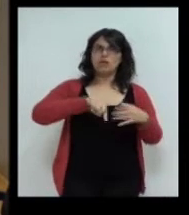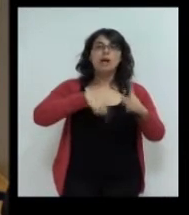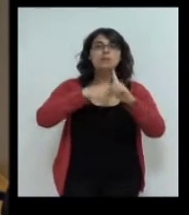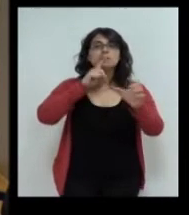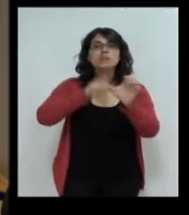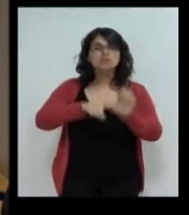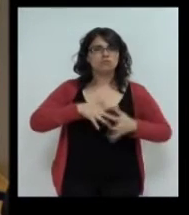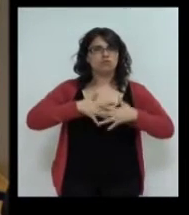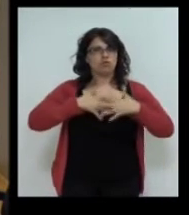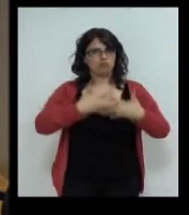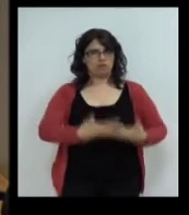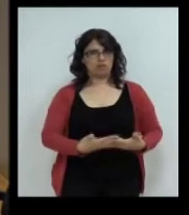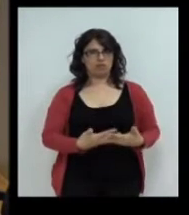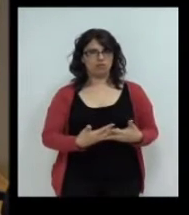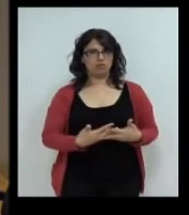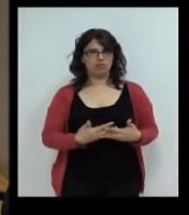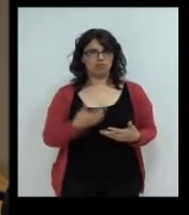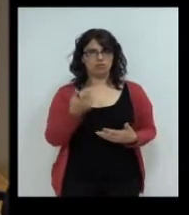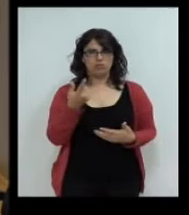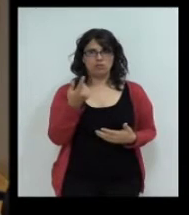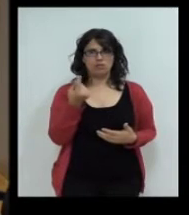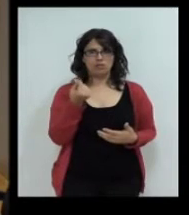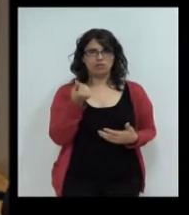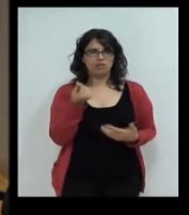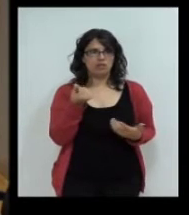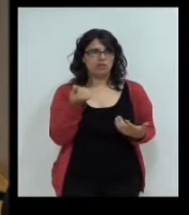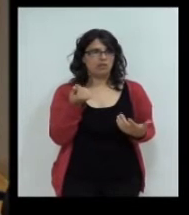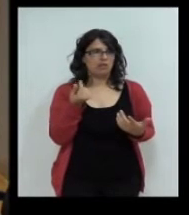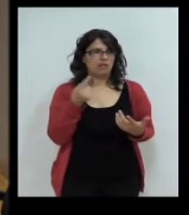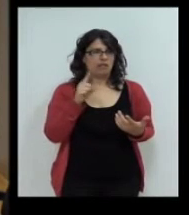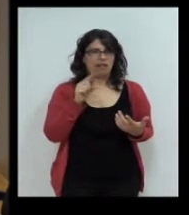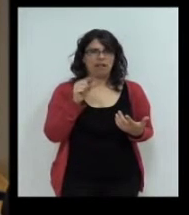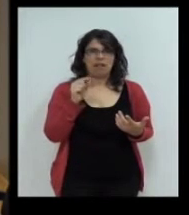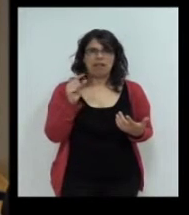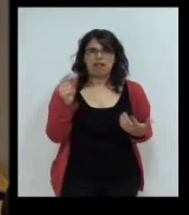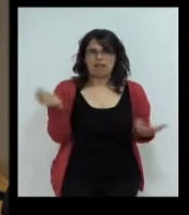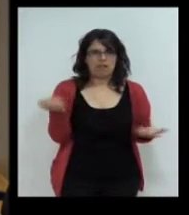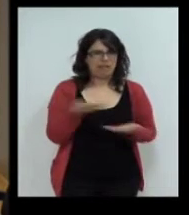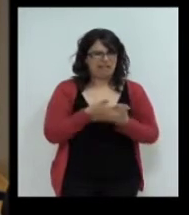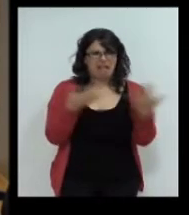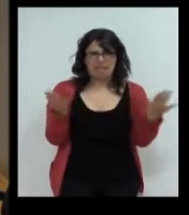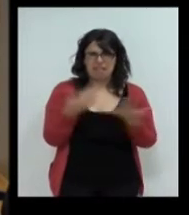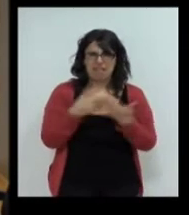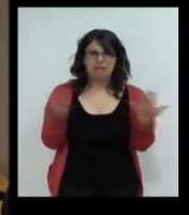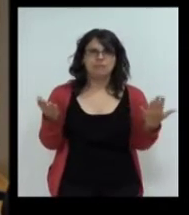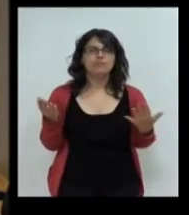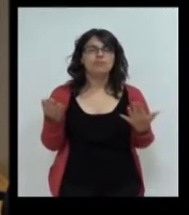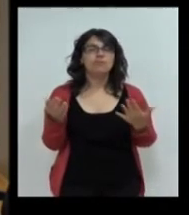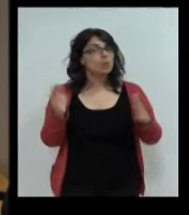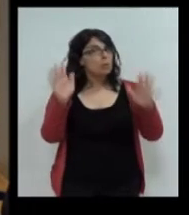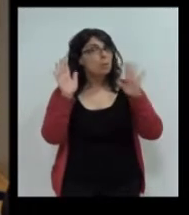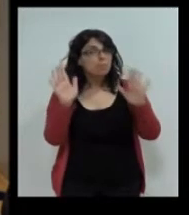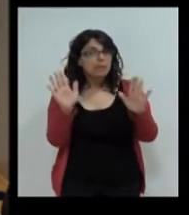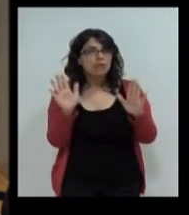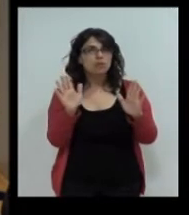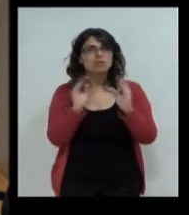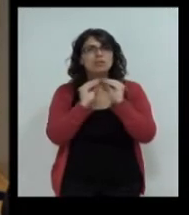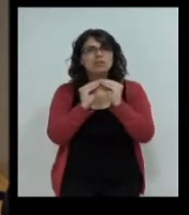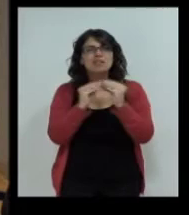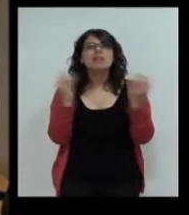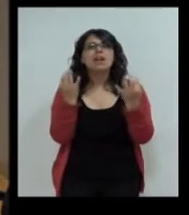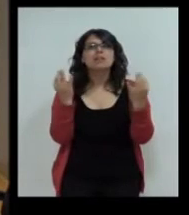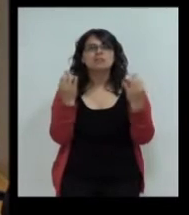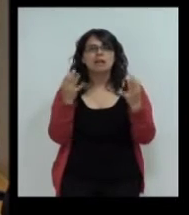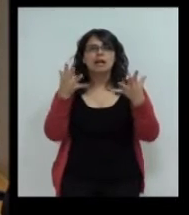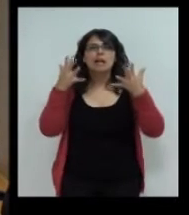voluntaria, con un coste mínimo, ínfimo, prácticamente residual. Pero elaboran